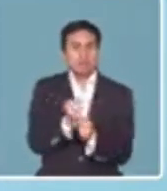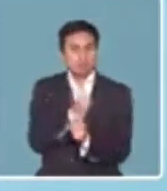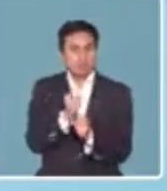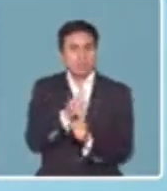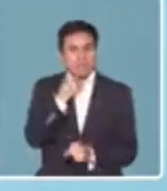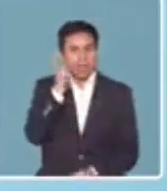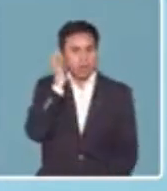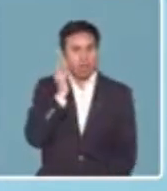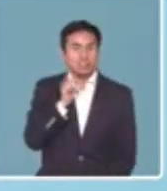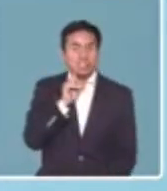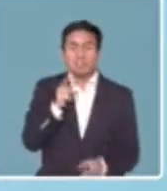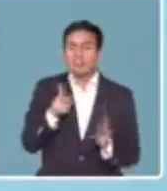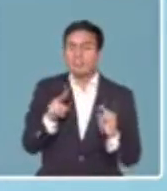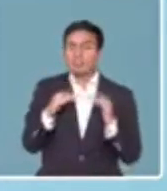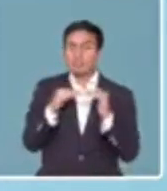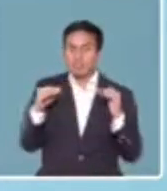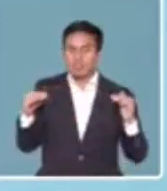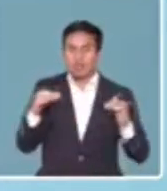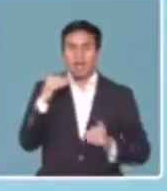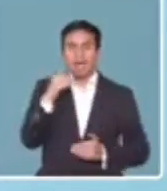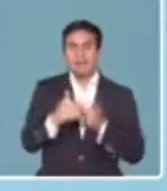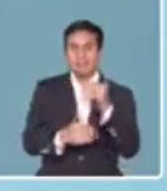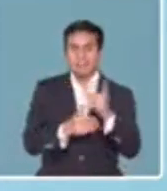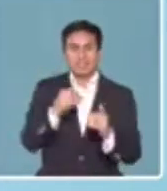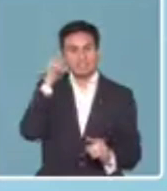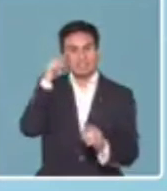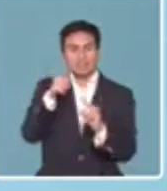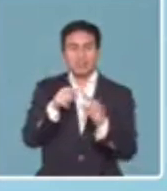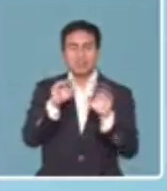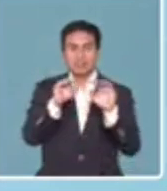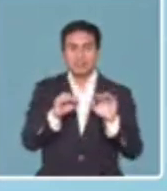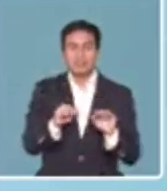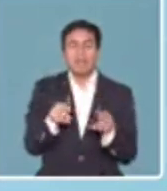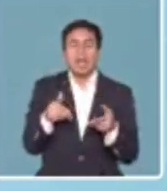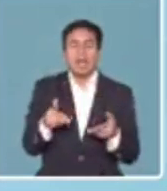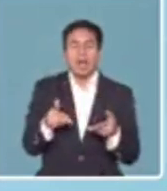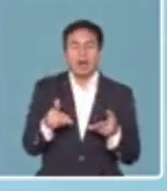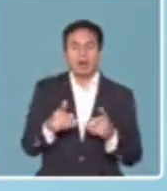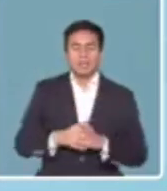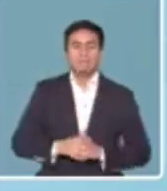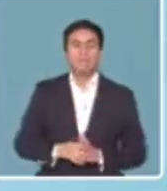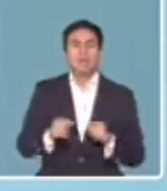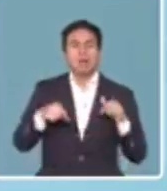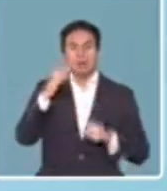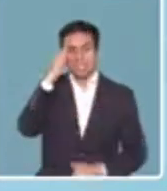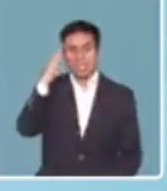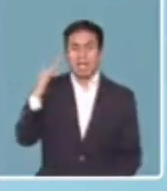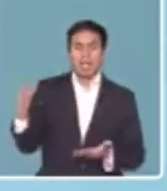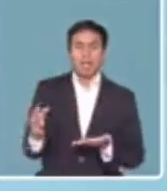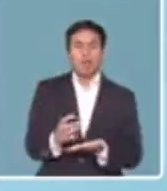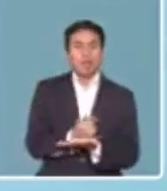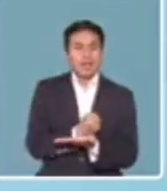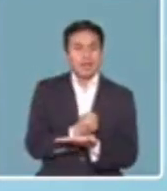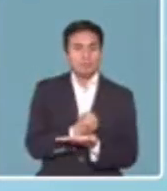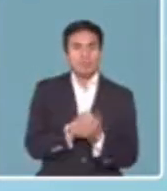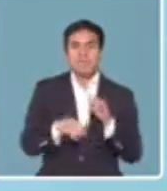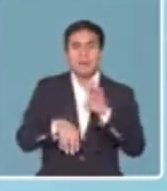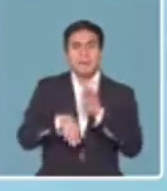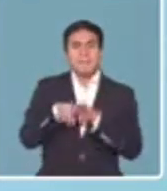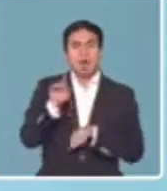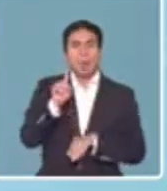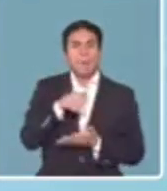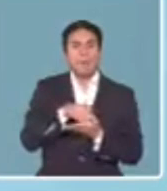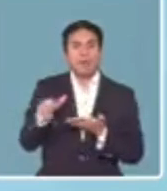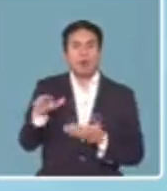trabajadores y trabajadoras y tienen los mismos derechos, y tenemos que avanzar también en esa dirección. Ahora, hoy día lo que estamos logrando es que más de